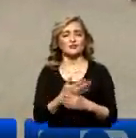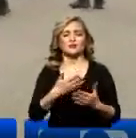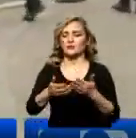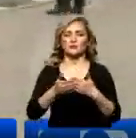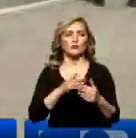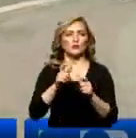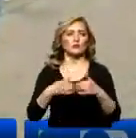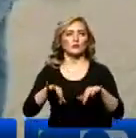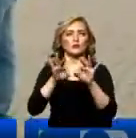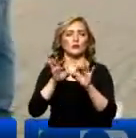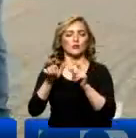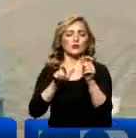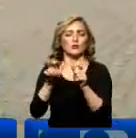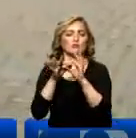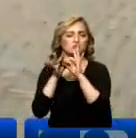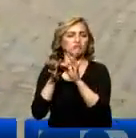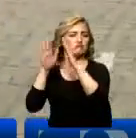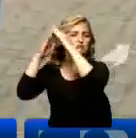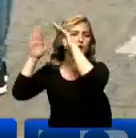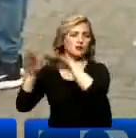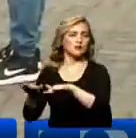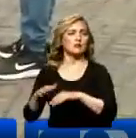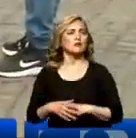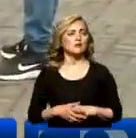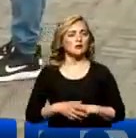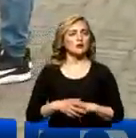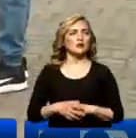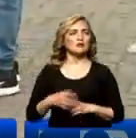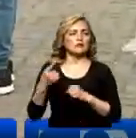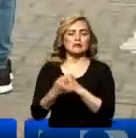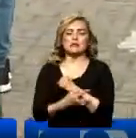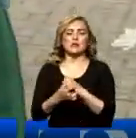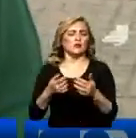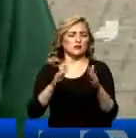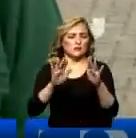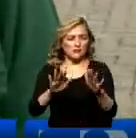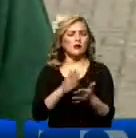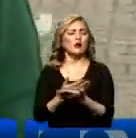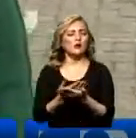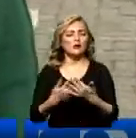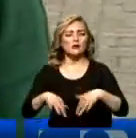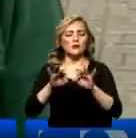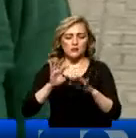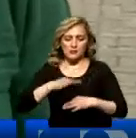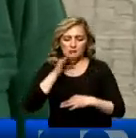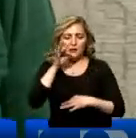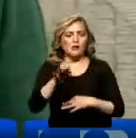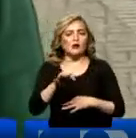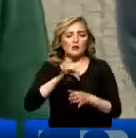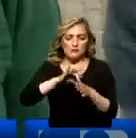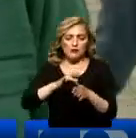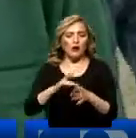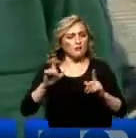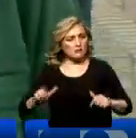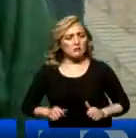ciudadanía colabore quedándose en su casa, más allá de las sanciones que pueda haber, como decía ya la supervisora. Esto es una situación